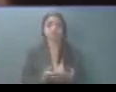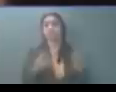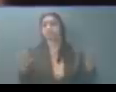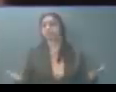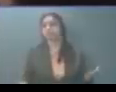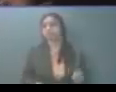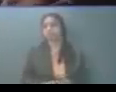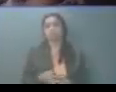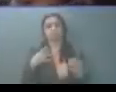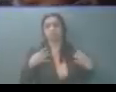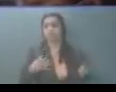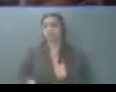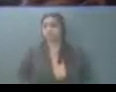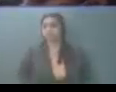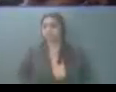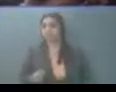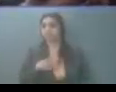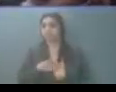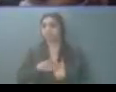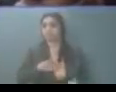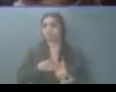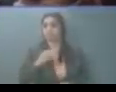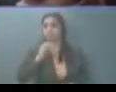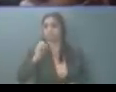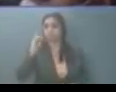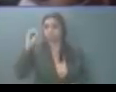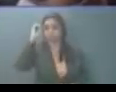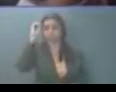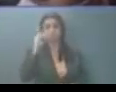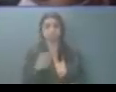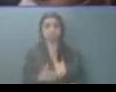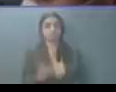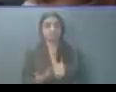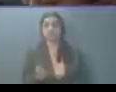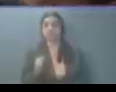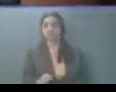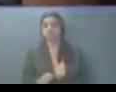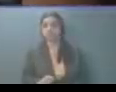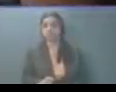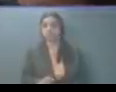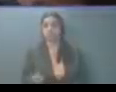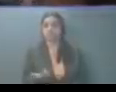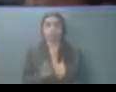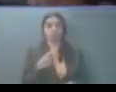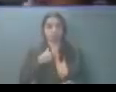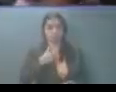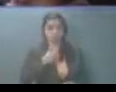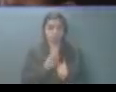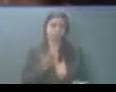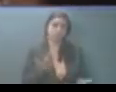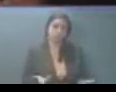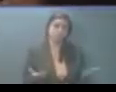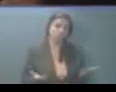miembro del gabinete de gobierno voy a salir a poner una posición, porque tampoco voy a dejar que hagan afirmaciones mientras estoy yo presente.